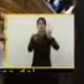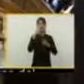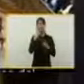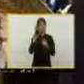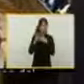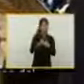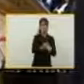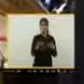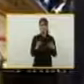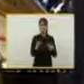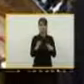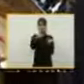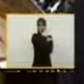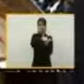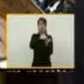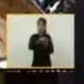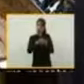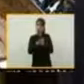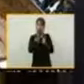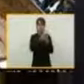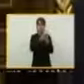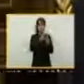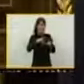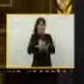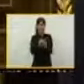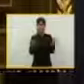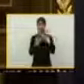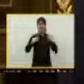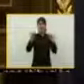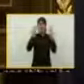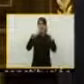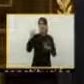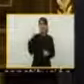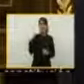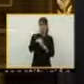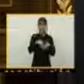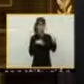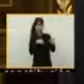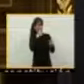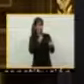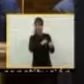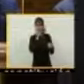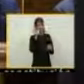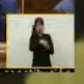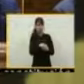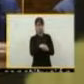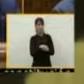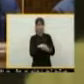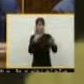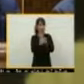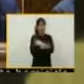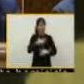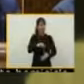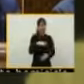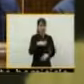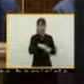Canaria. Sí, dos cosas, de todas maneras, muy rápidas. La primera es que quien dijo que no había mayoría de izquierdas era Pedro Sánchez, que lo repitió un montón de